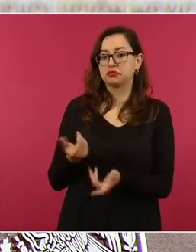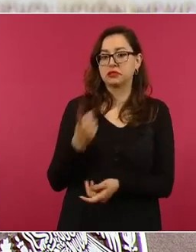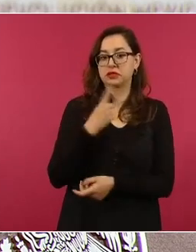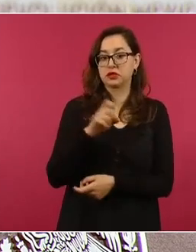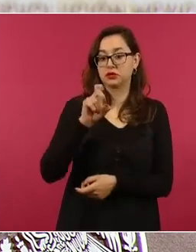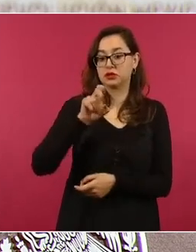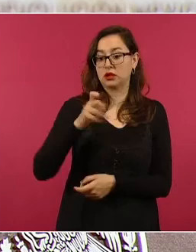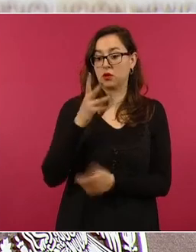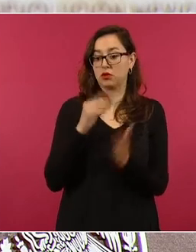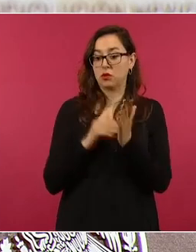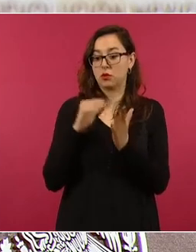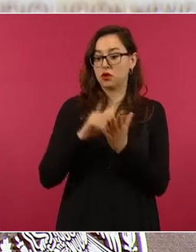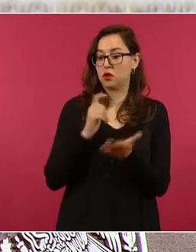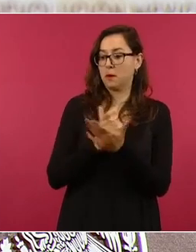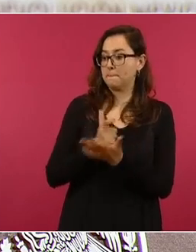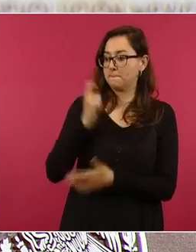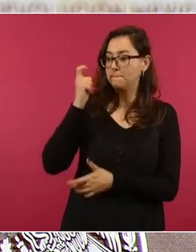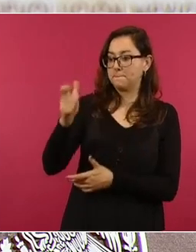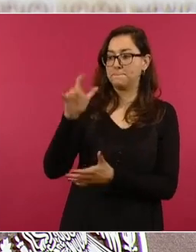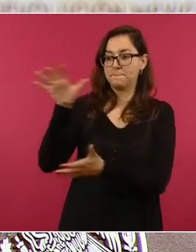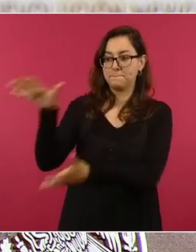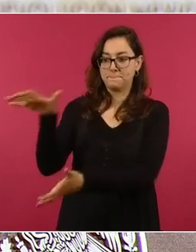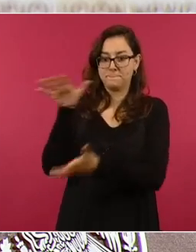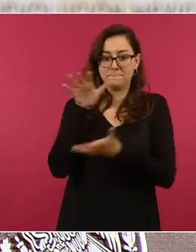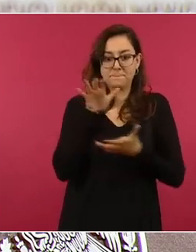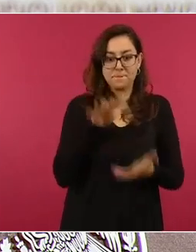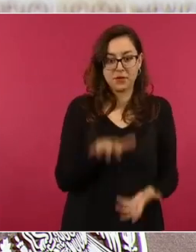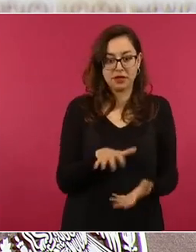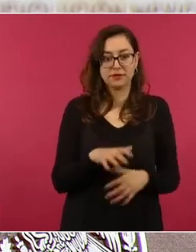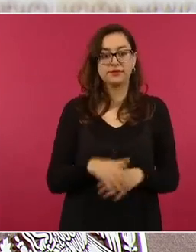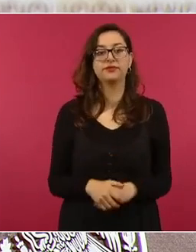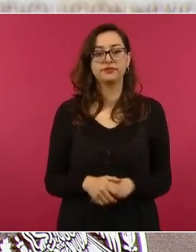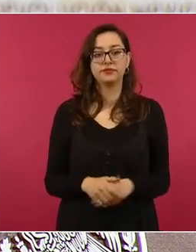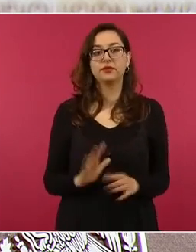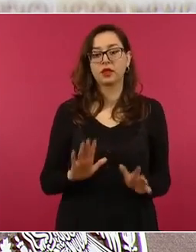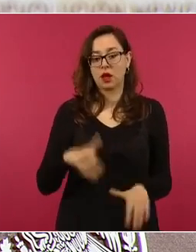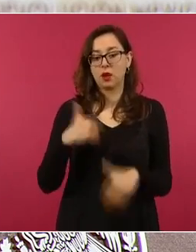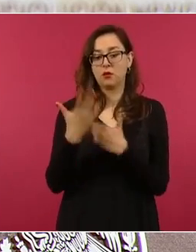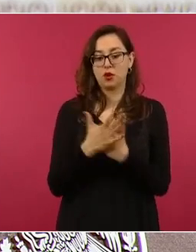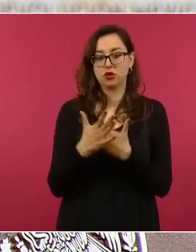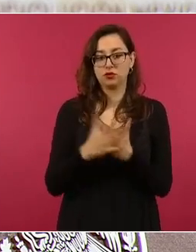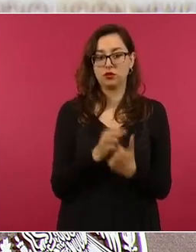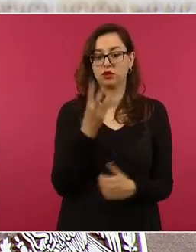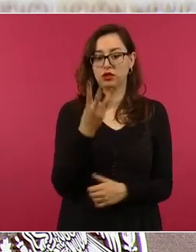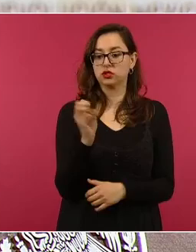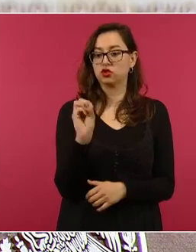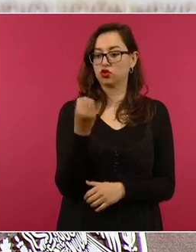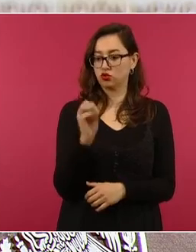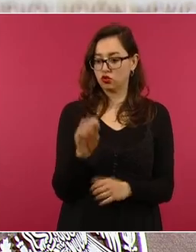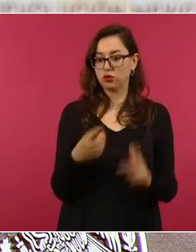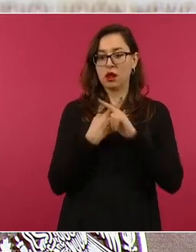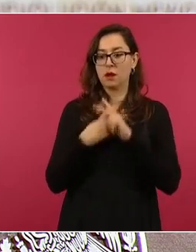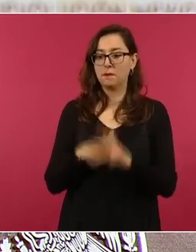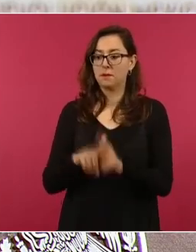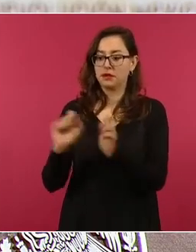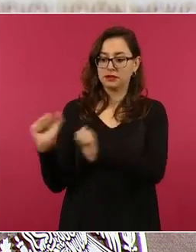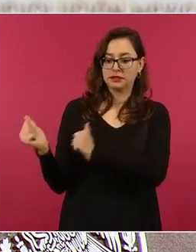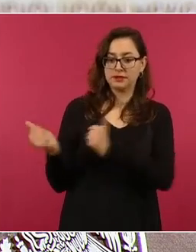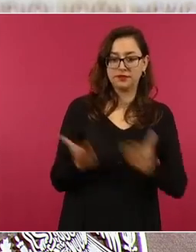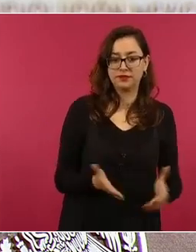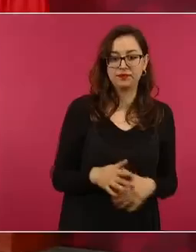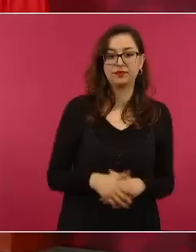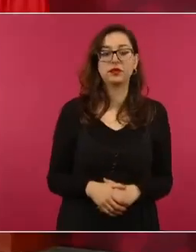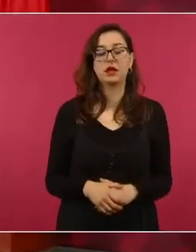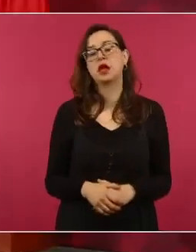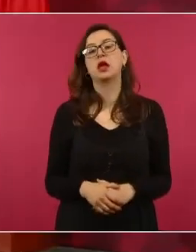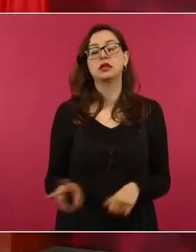presentó proveeduría para 15 de 17 partidas y el fallo es el próximo 3 de octubre. Para el segundo nivel, el proceso de